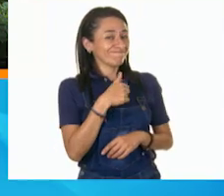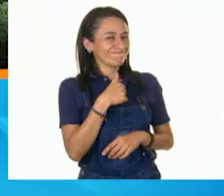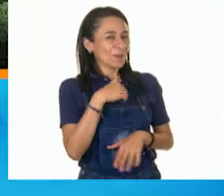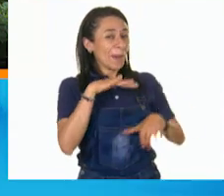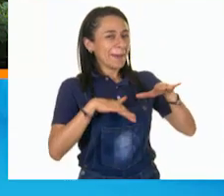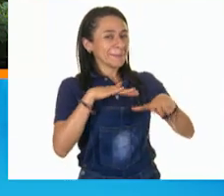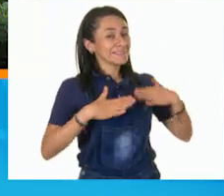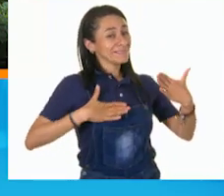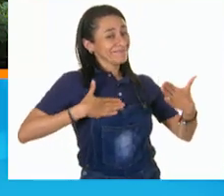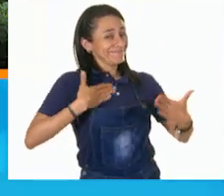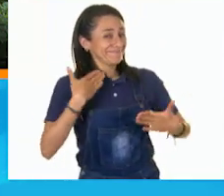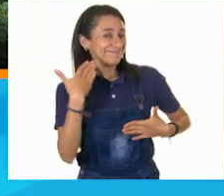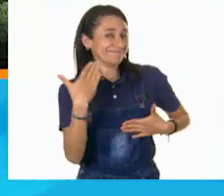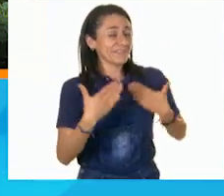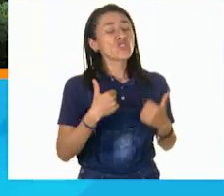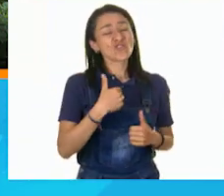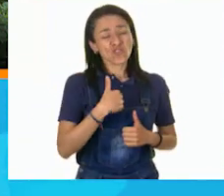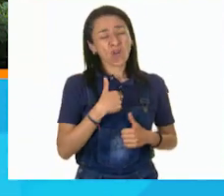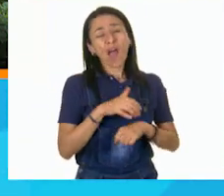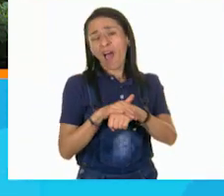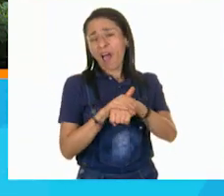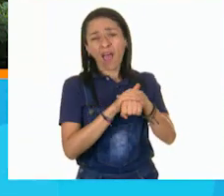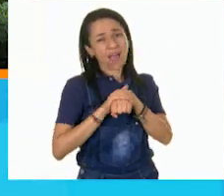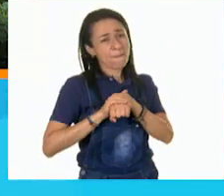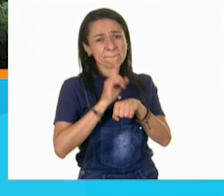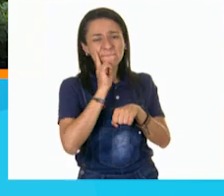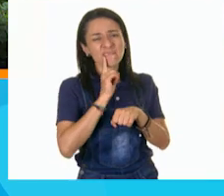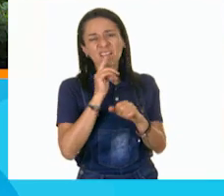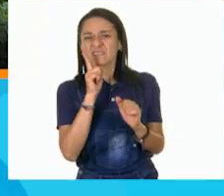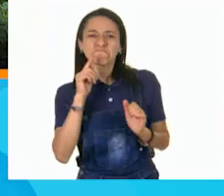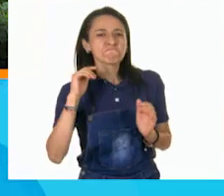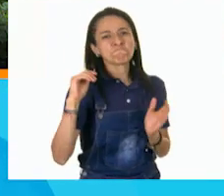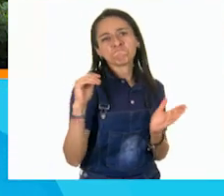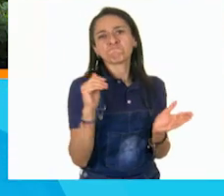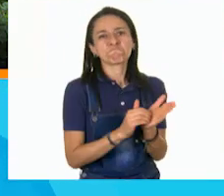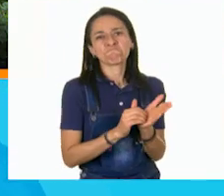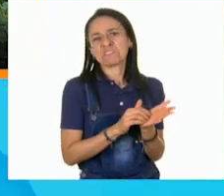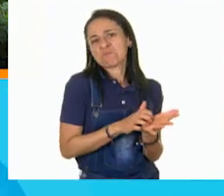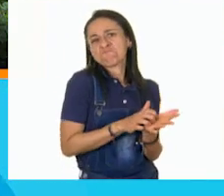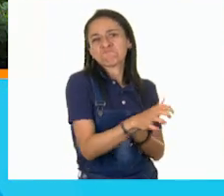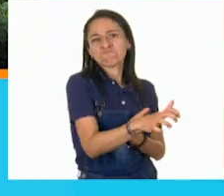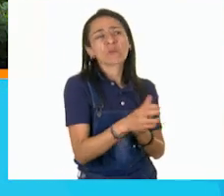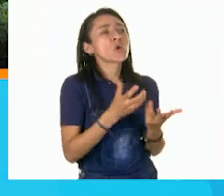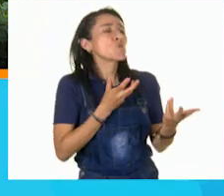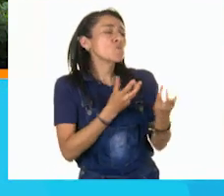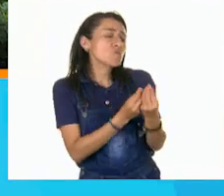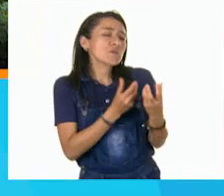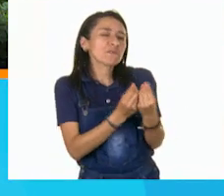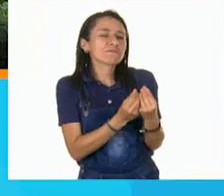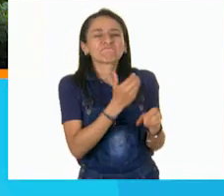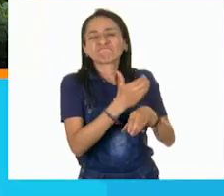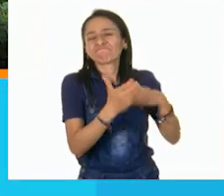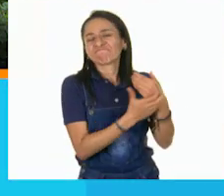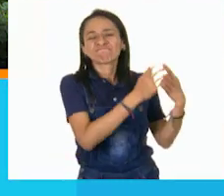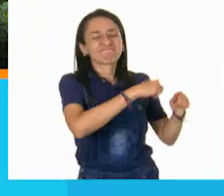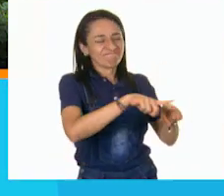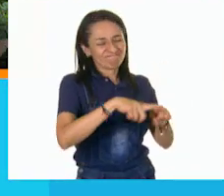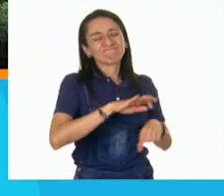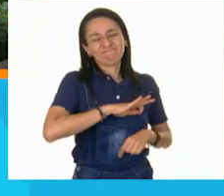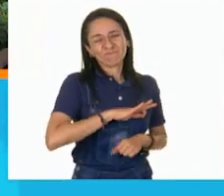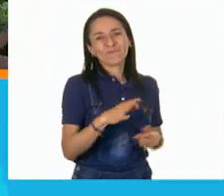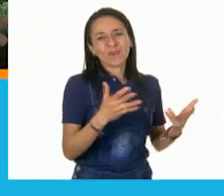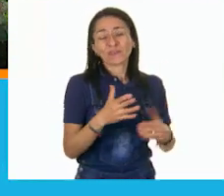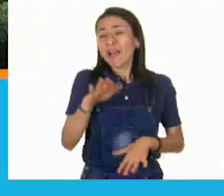Tengo mil amigas y puedo hacer muchas cosas. A veces siente mucha